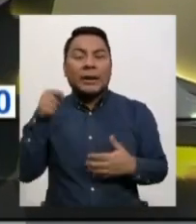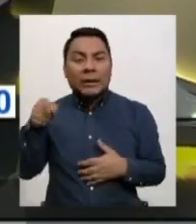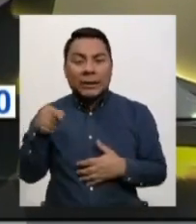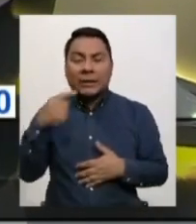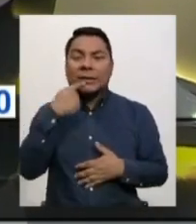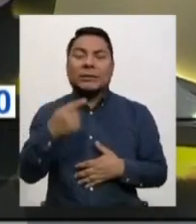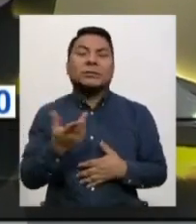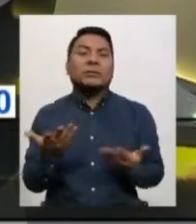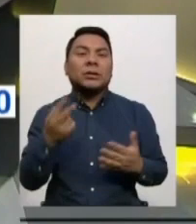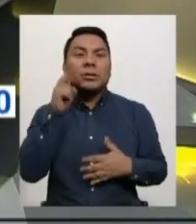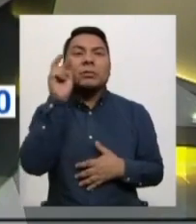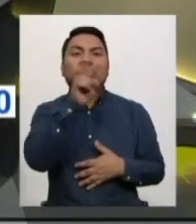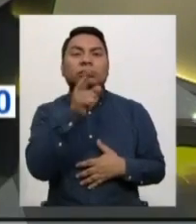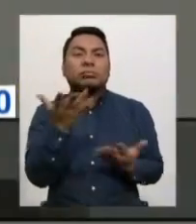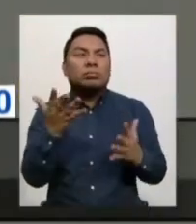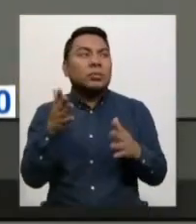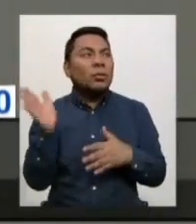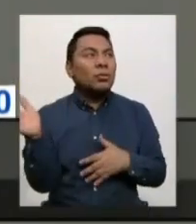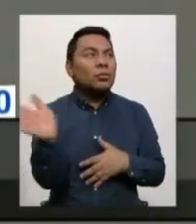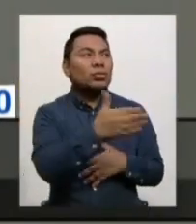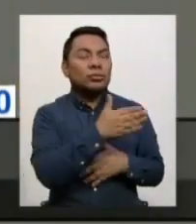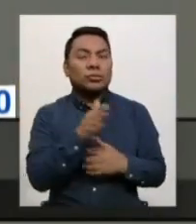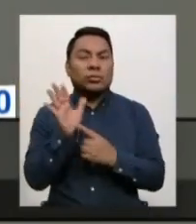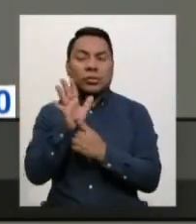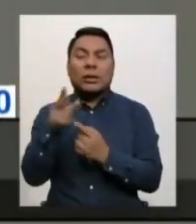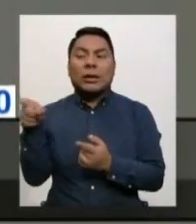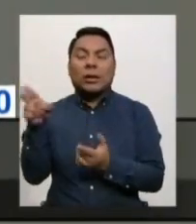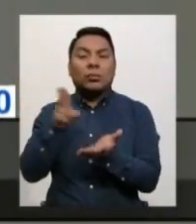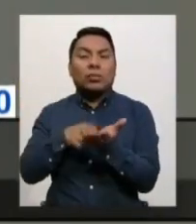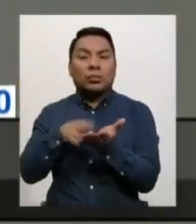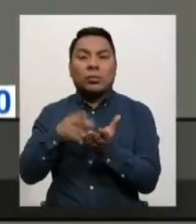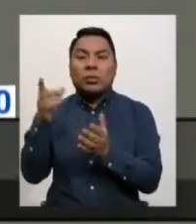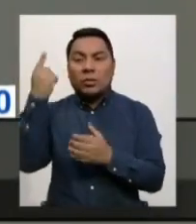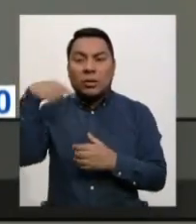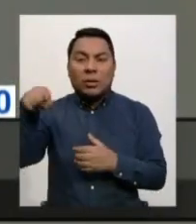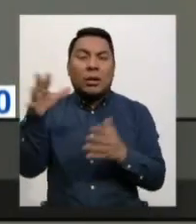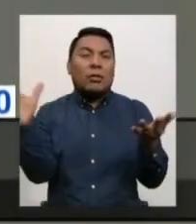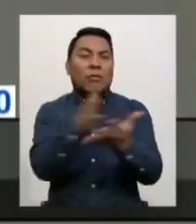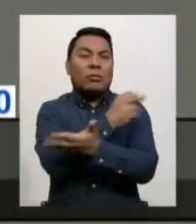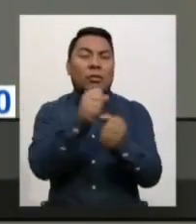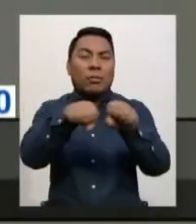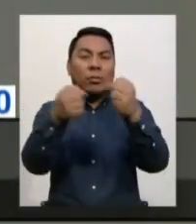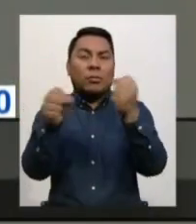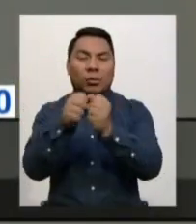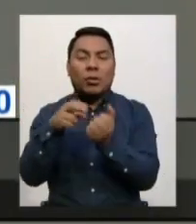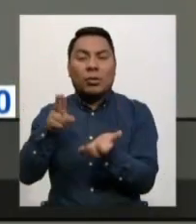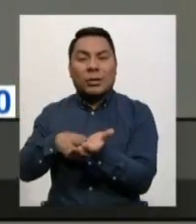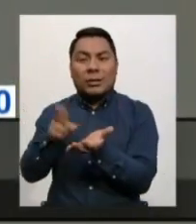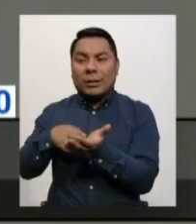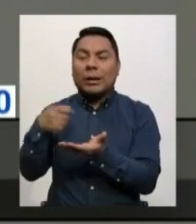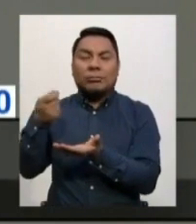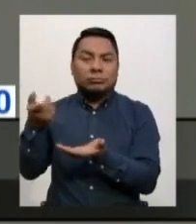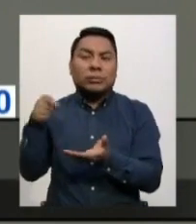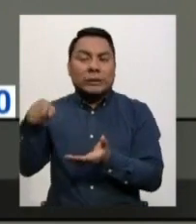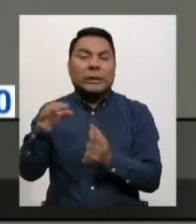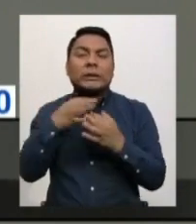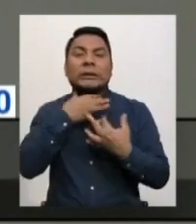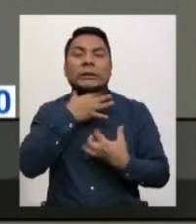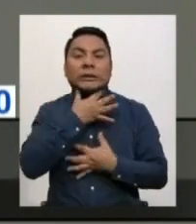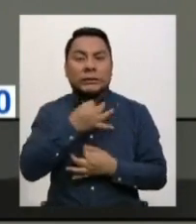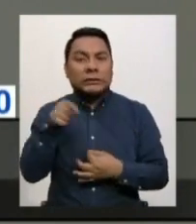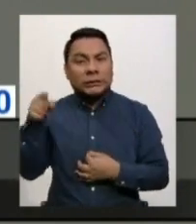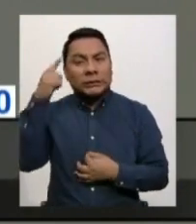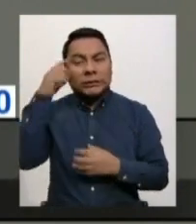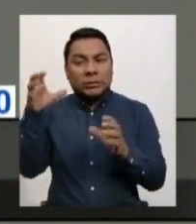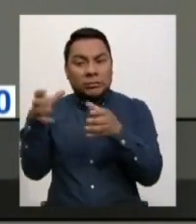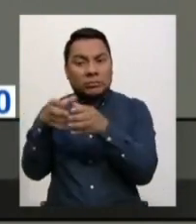cubre contra, bueno, por lo menos cubre a las aseguradoras que cubren contra desastres naturales. Y lo interesante ahí es que ellos hicieron su